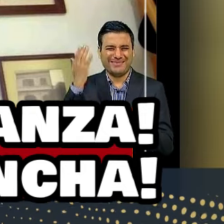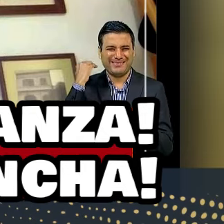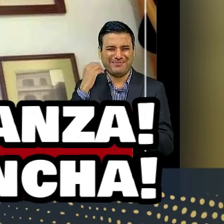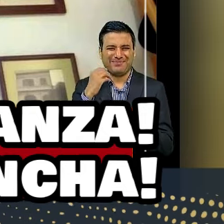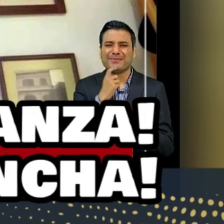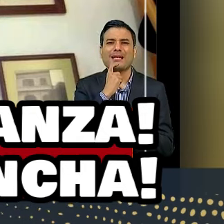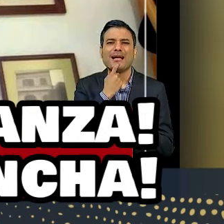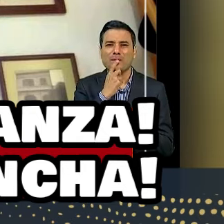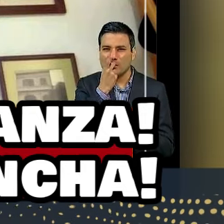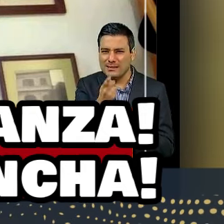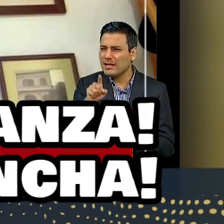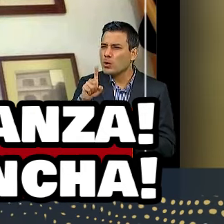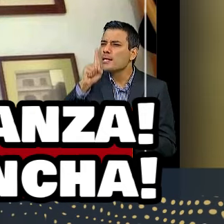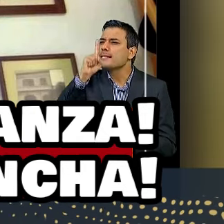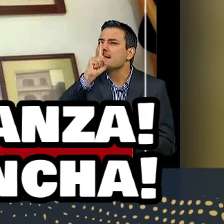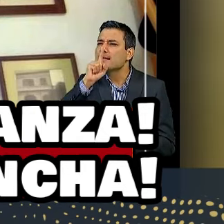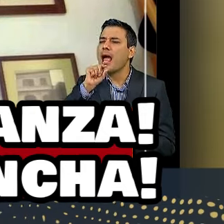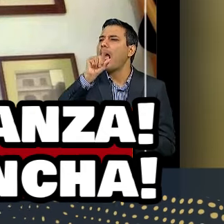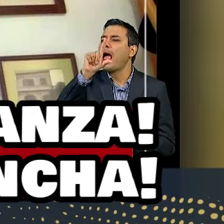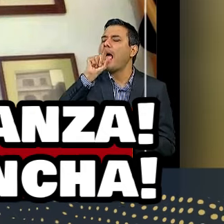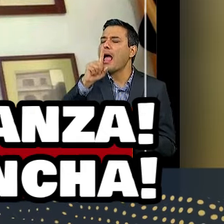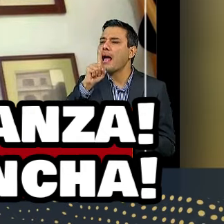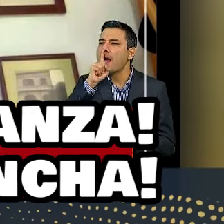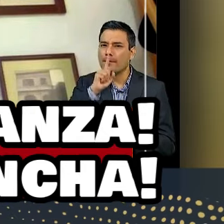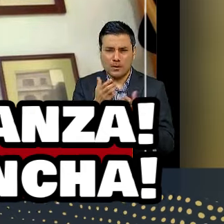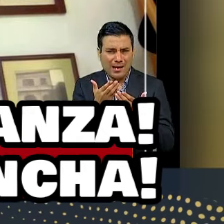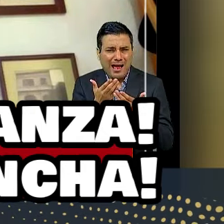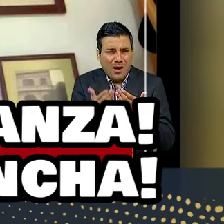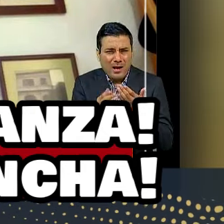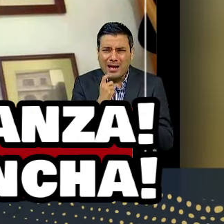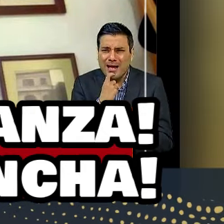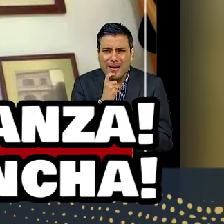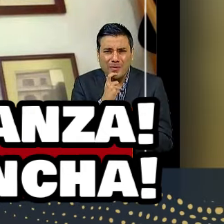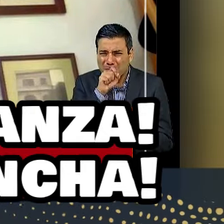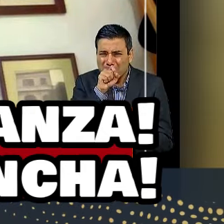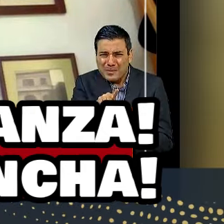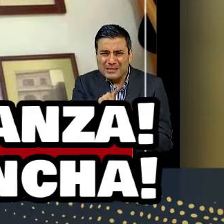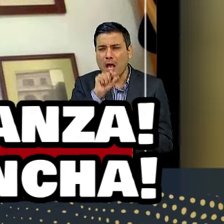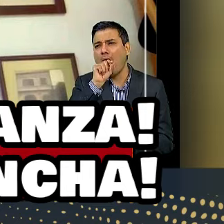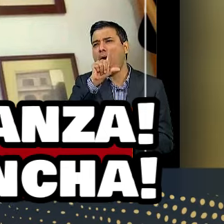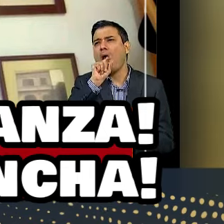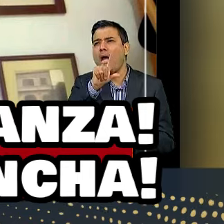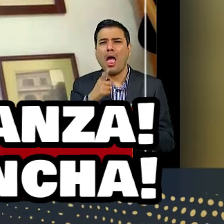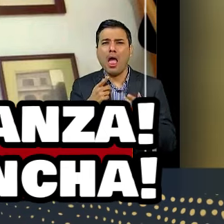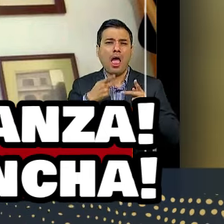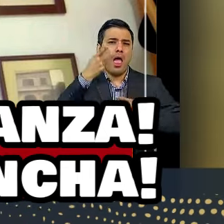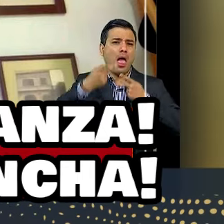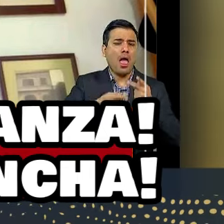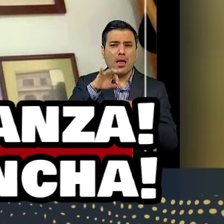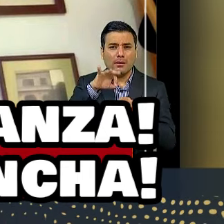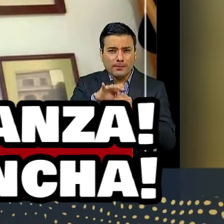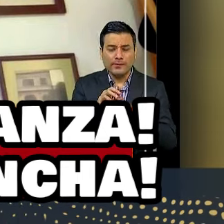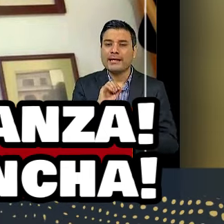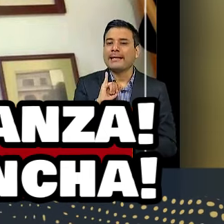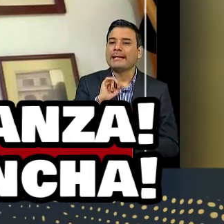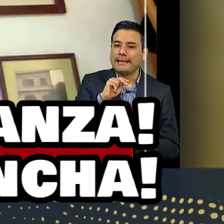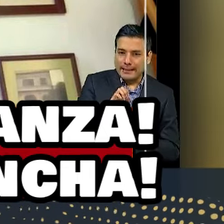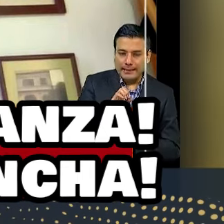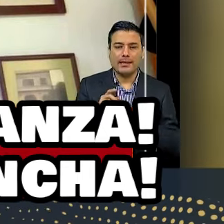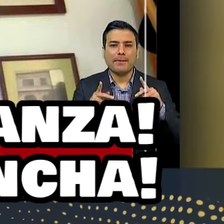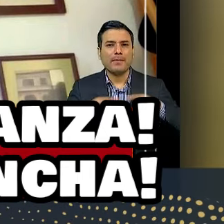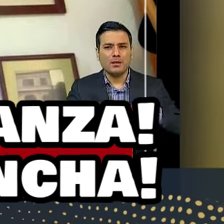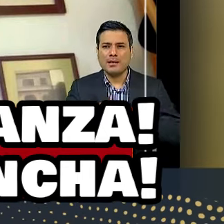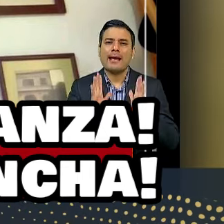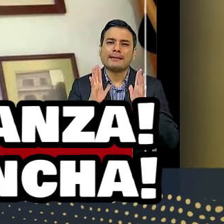chachalaca y ahora vivimos un fenómeno a una chachalaca atómica esta propia autoridad y el tribunal elector han señalado en reiteradas ocasiones la violación